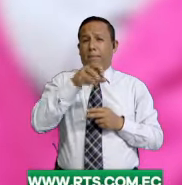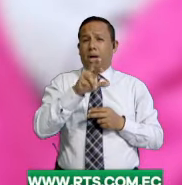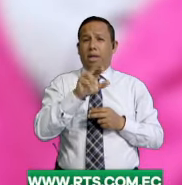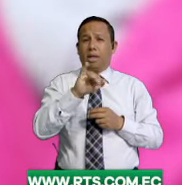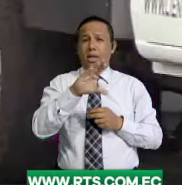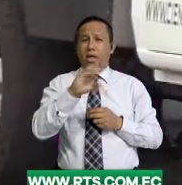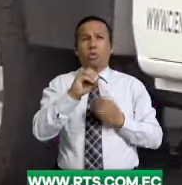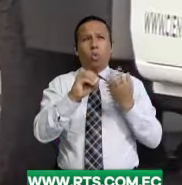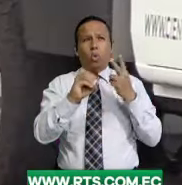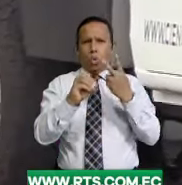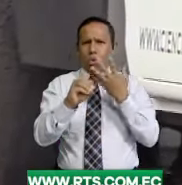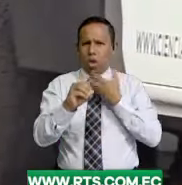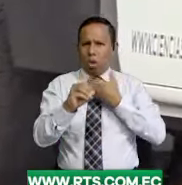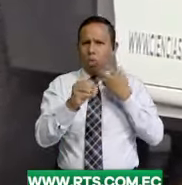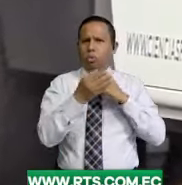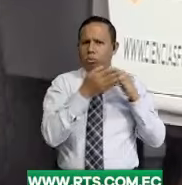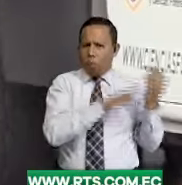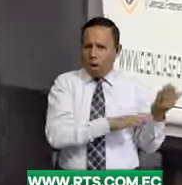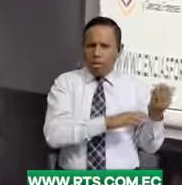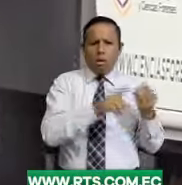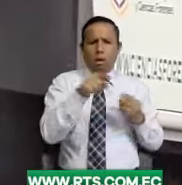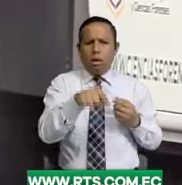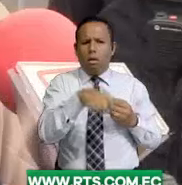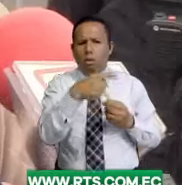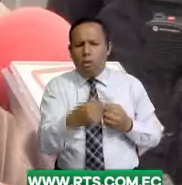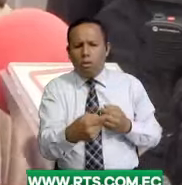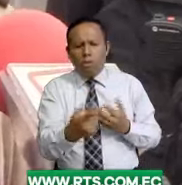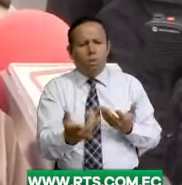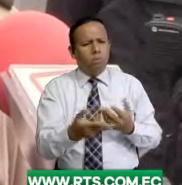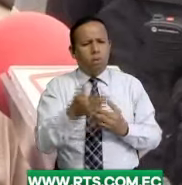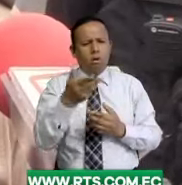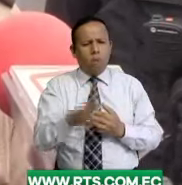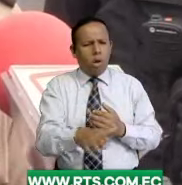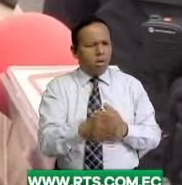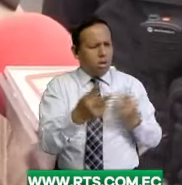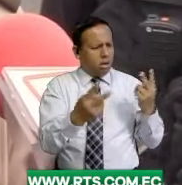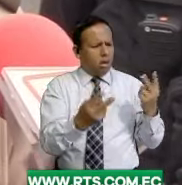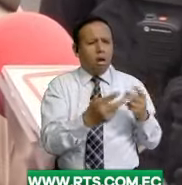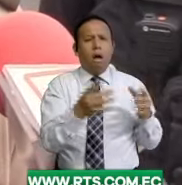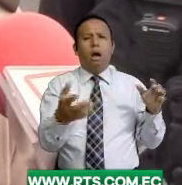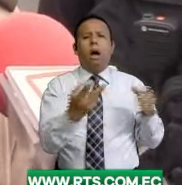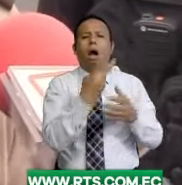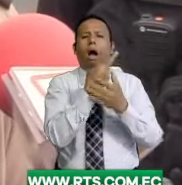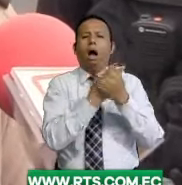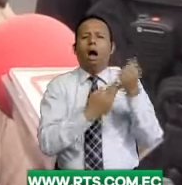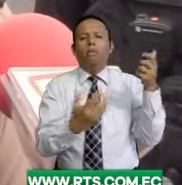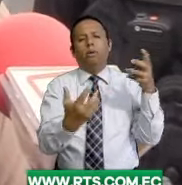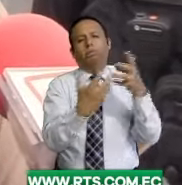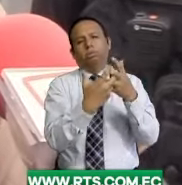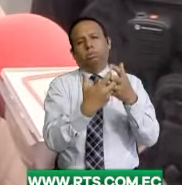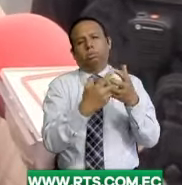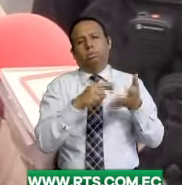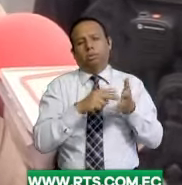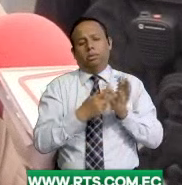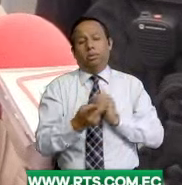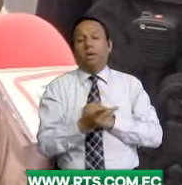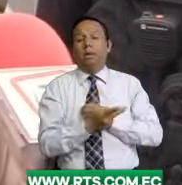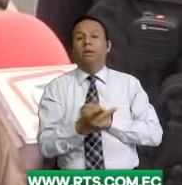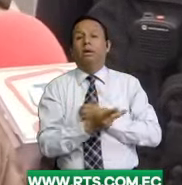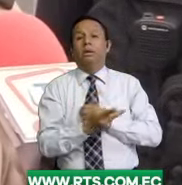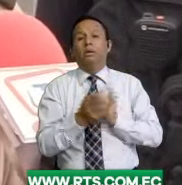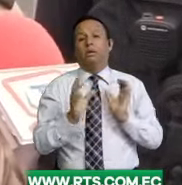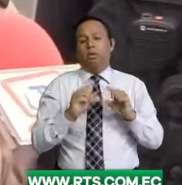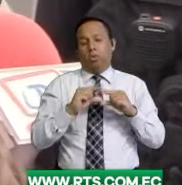de agosto. Ambos hechos estarían relacionados. En este momento se establece eso, que pertenecerían al mismo